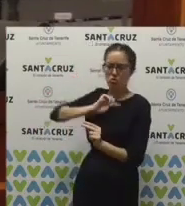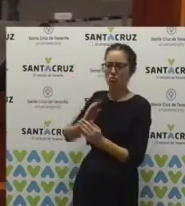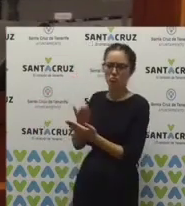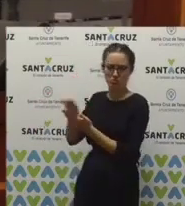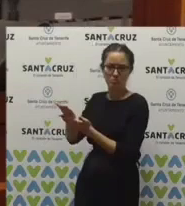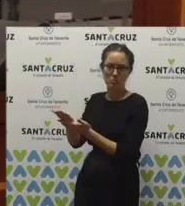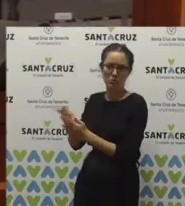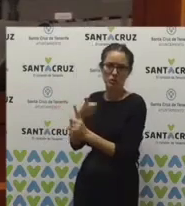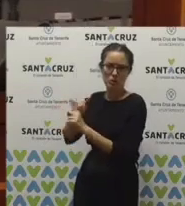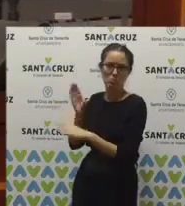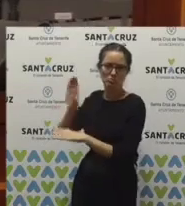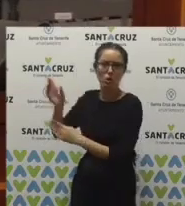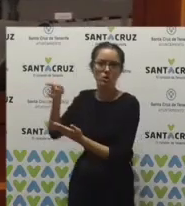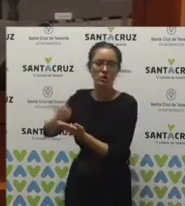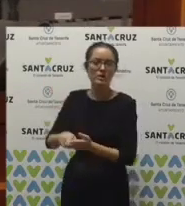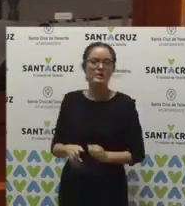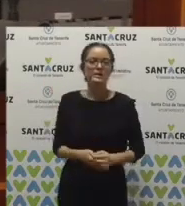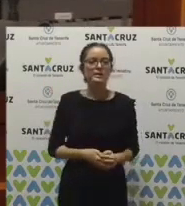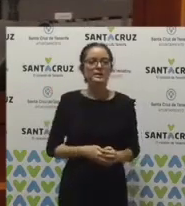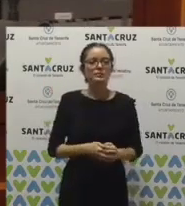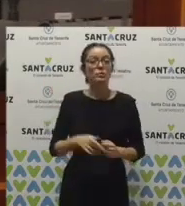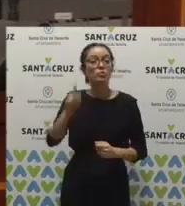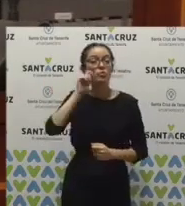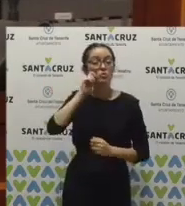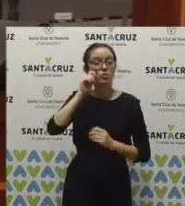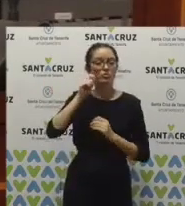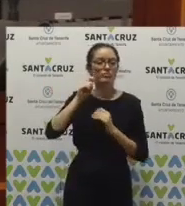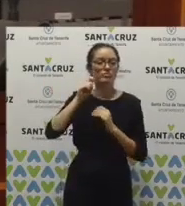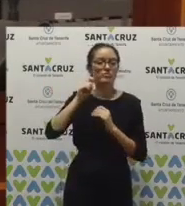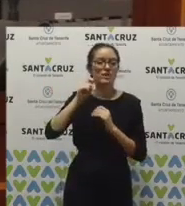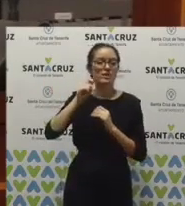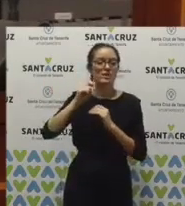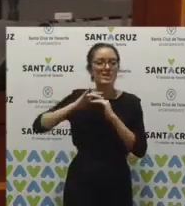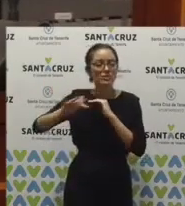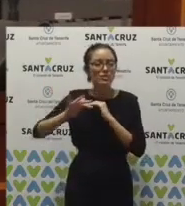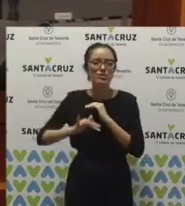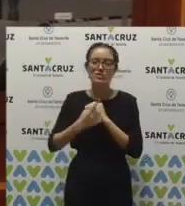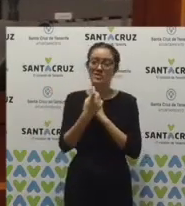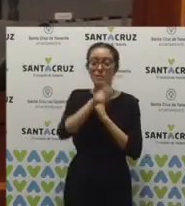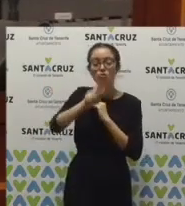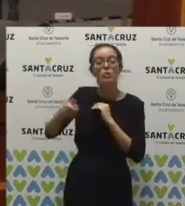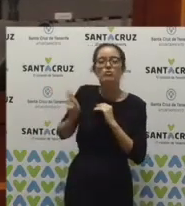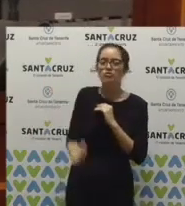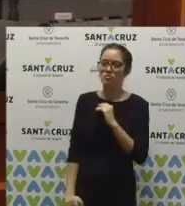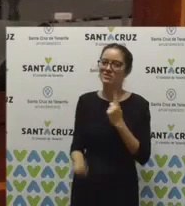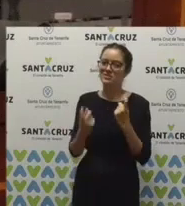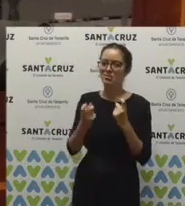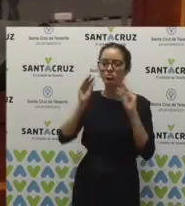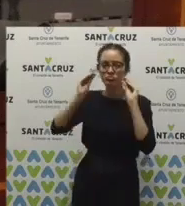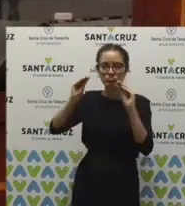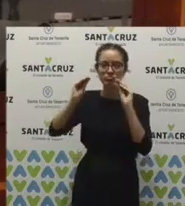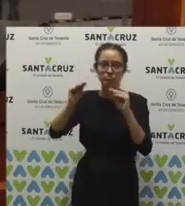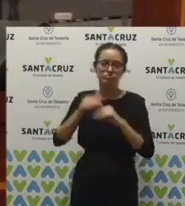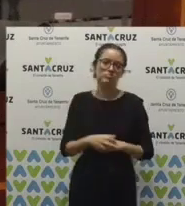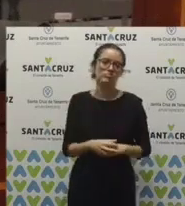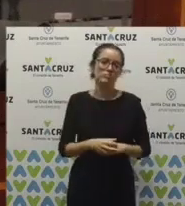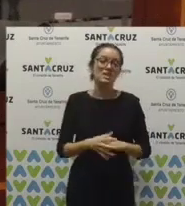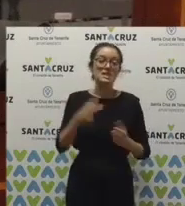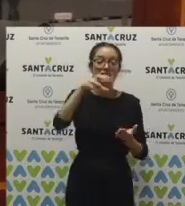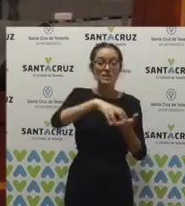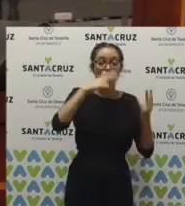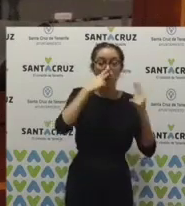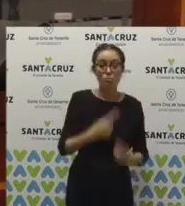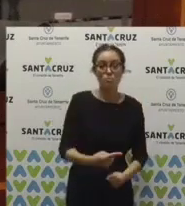el turismo náutico para el turismo náutico necesitamos desarrollar profesionales para ello y santacruz tenía hasta esta semana el único centro público